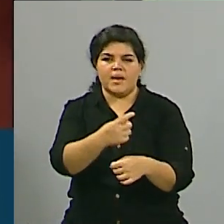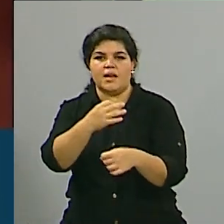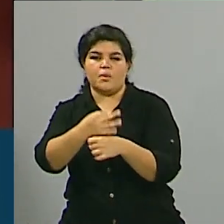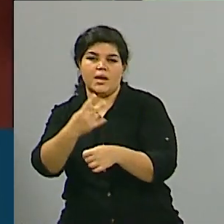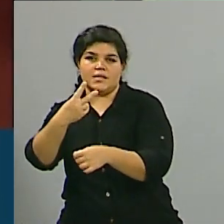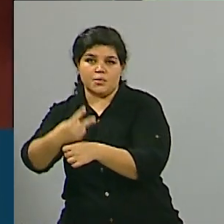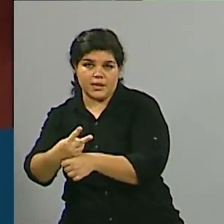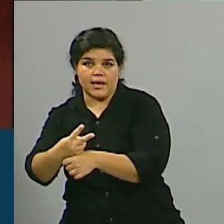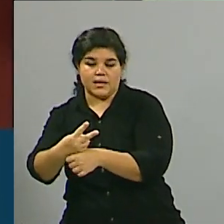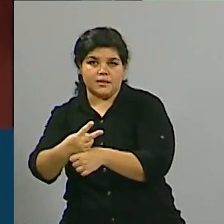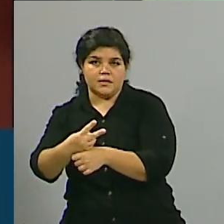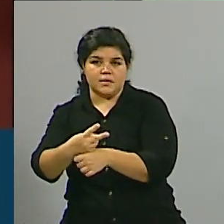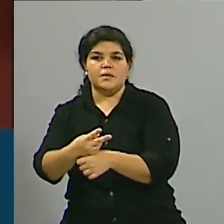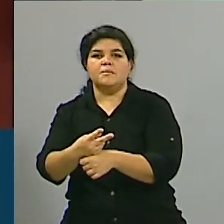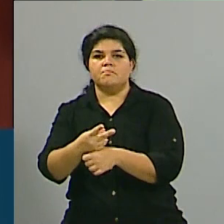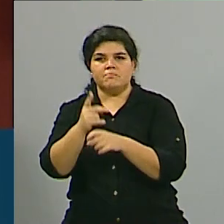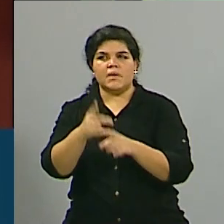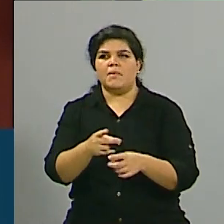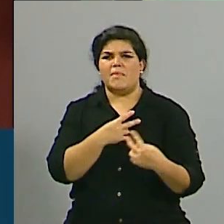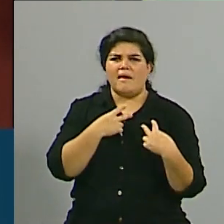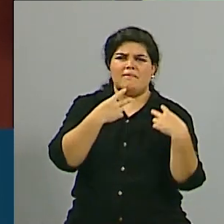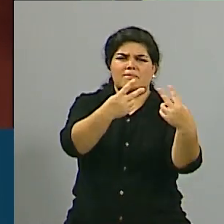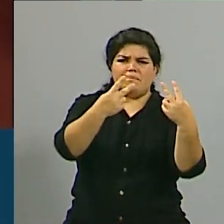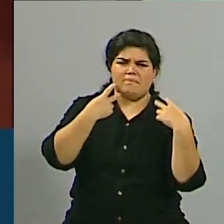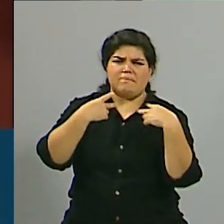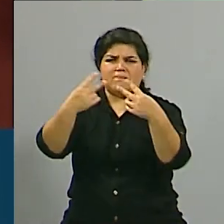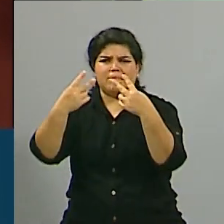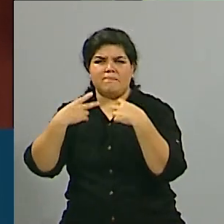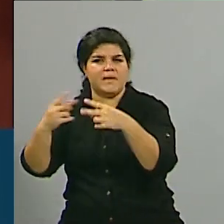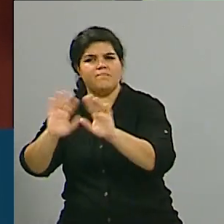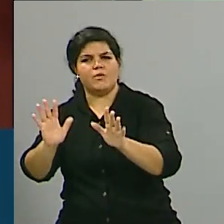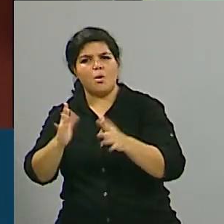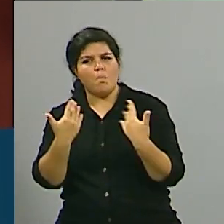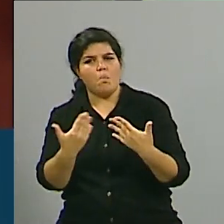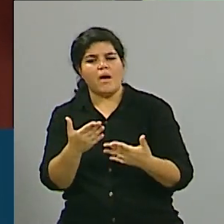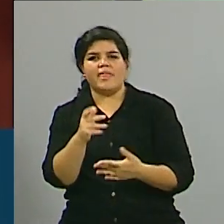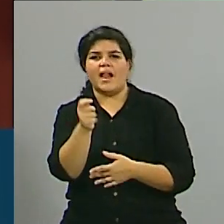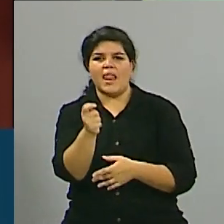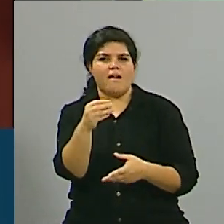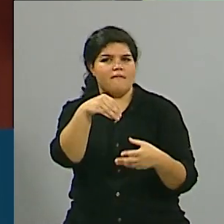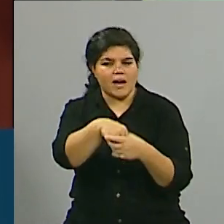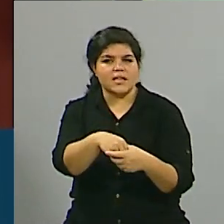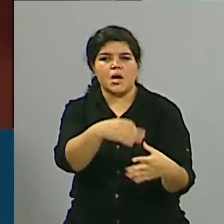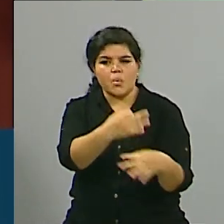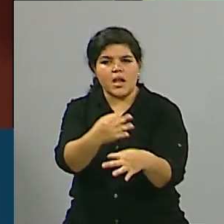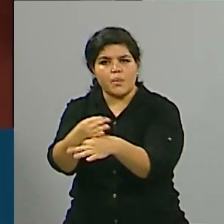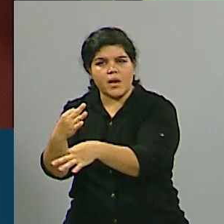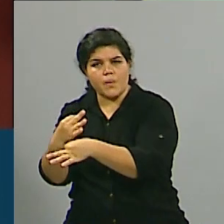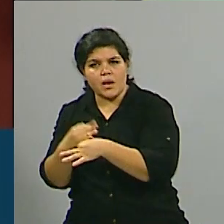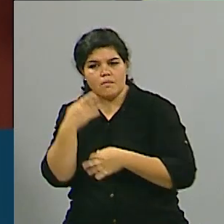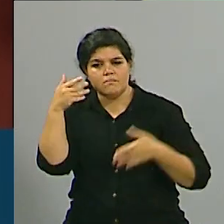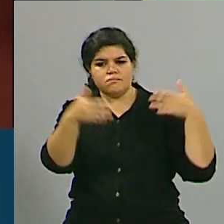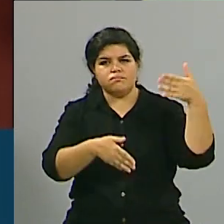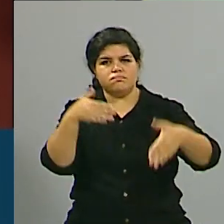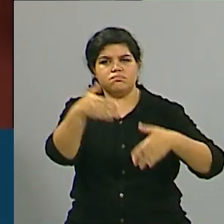la oferta educativa para que no tengan que trasladarse por ahí a encontrar esa posibilidad de la carrera que no tienen allá, venir hasta el Gran